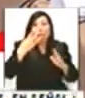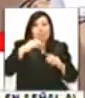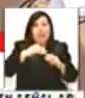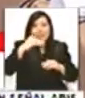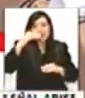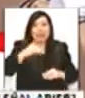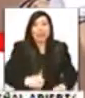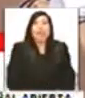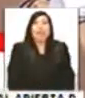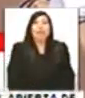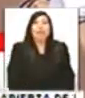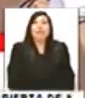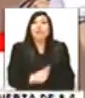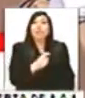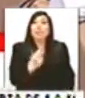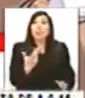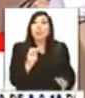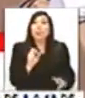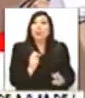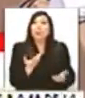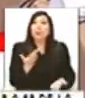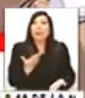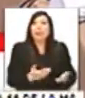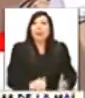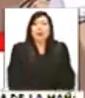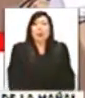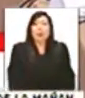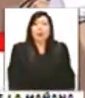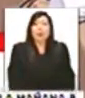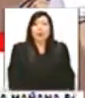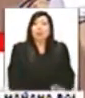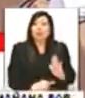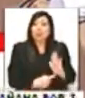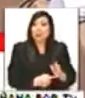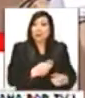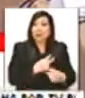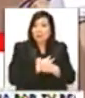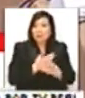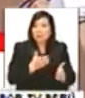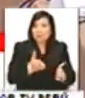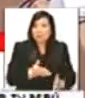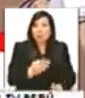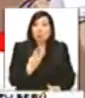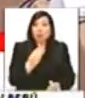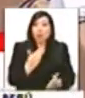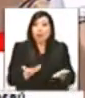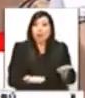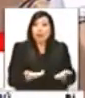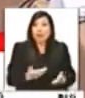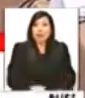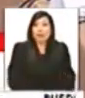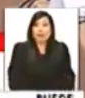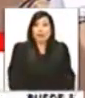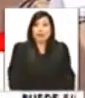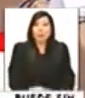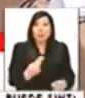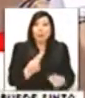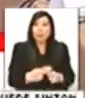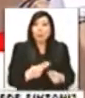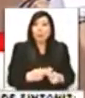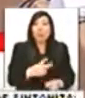estatura y 120 kilos, y tú recibes un cadáver de 40 kilos. Se